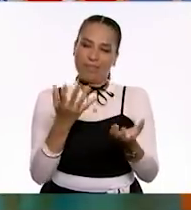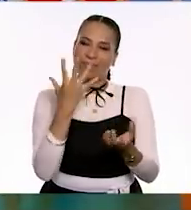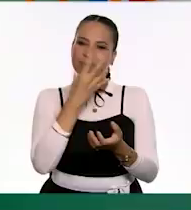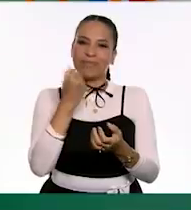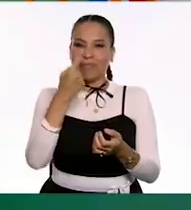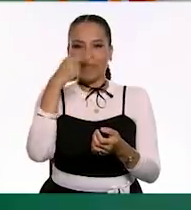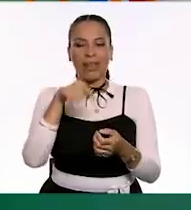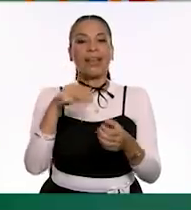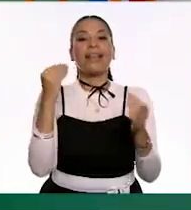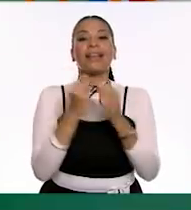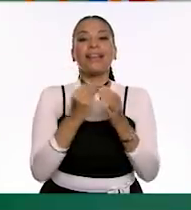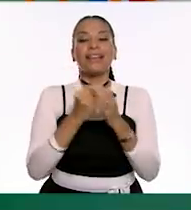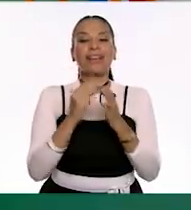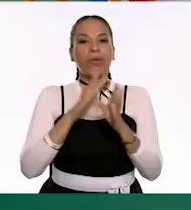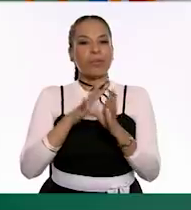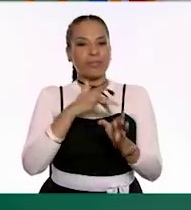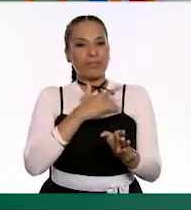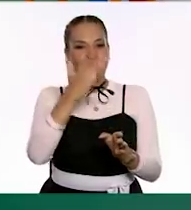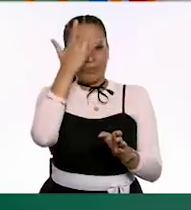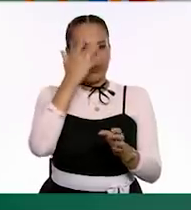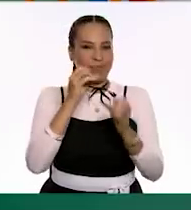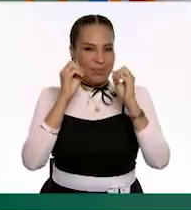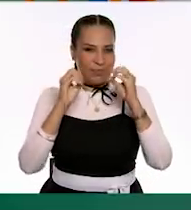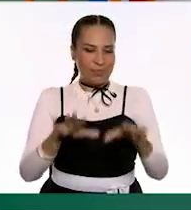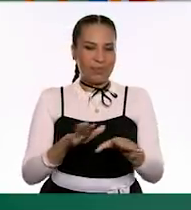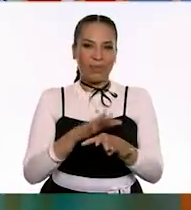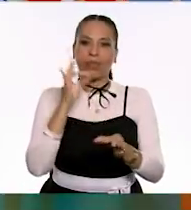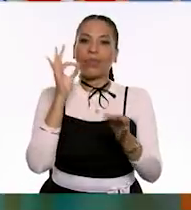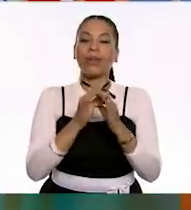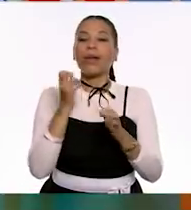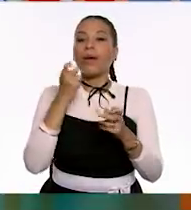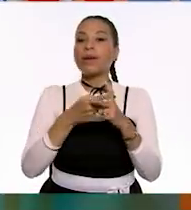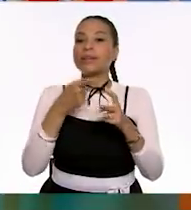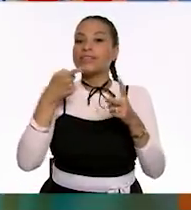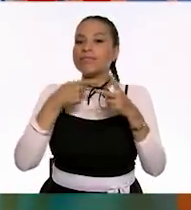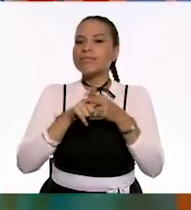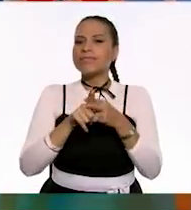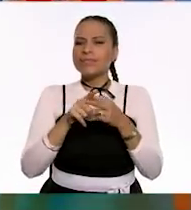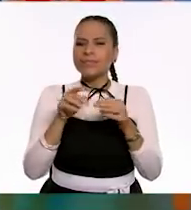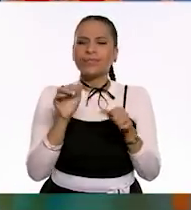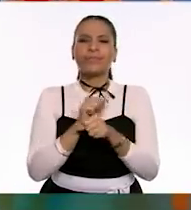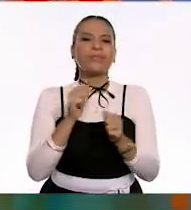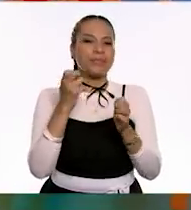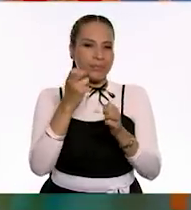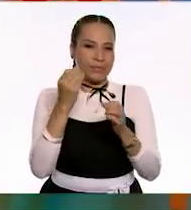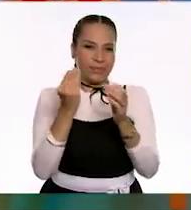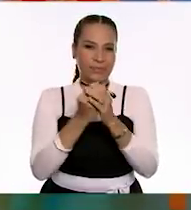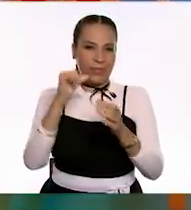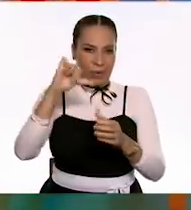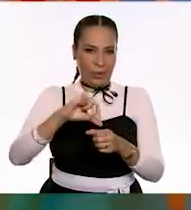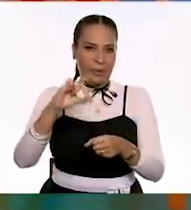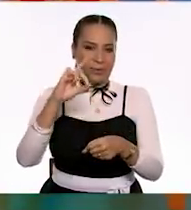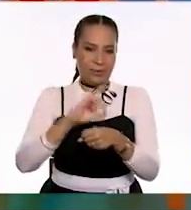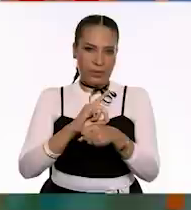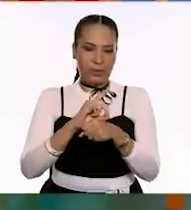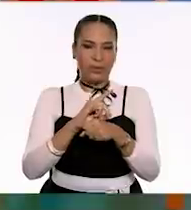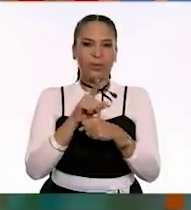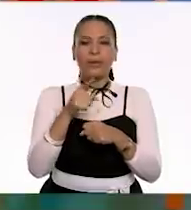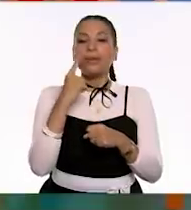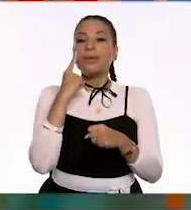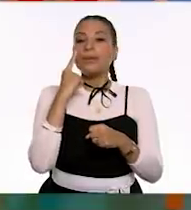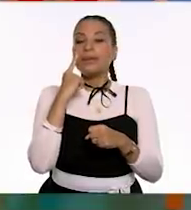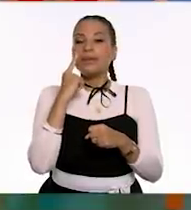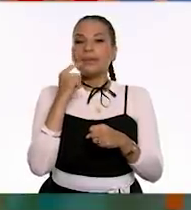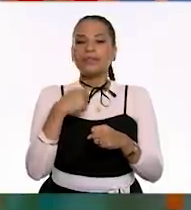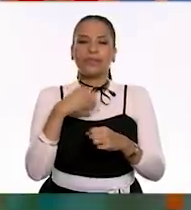para que en esta clase haya magia. Pues perfecto, vamos a iniciar con esta clase del día de hoy. Fíjate, Eric, que